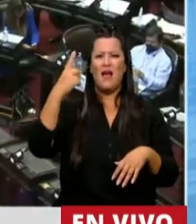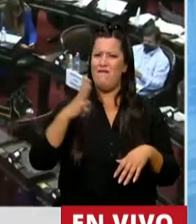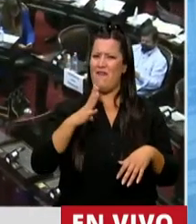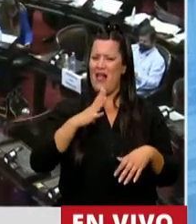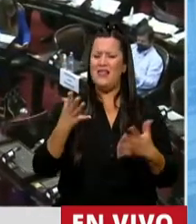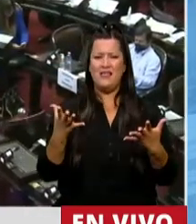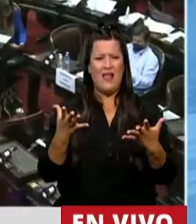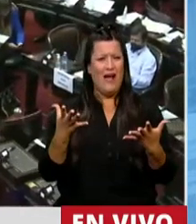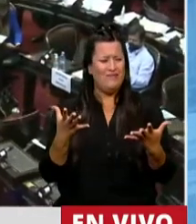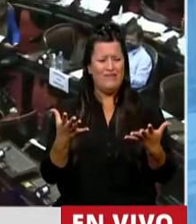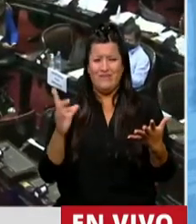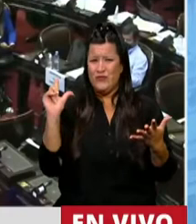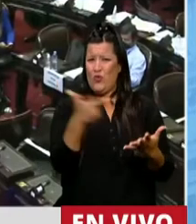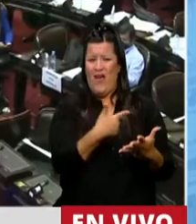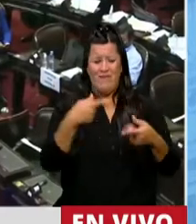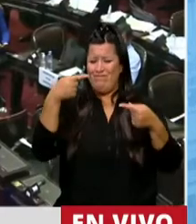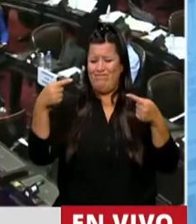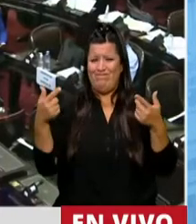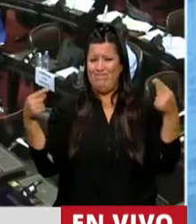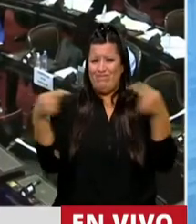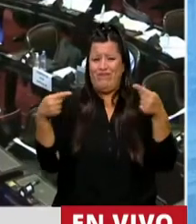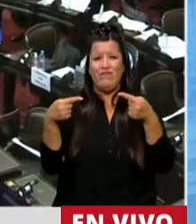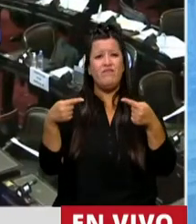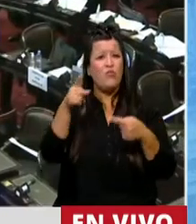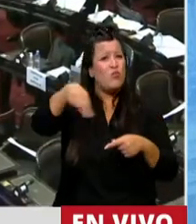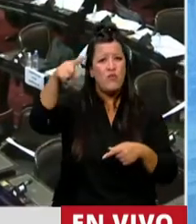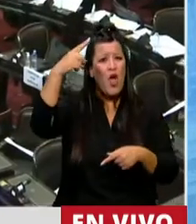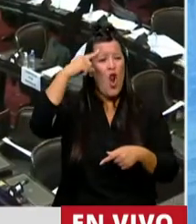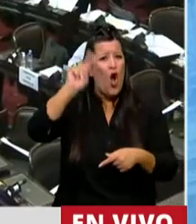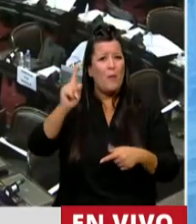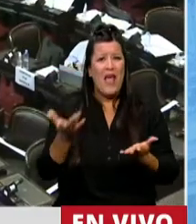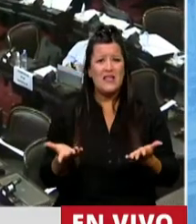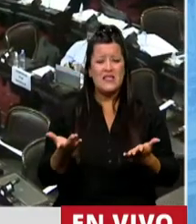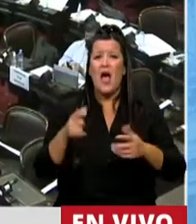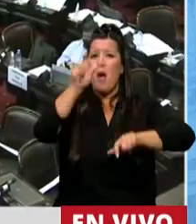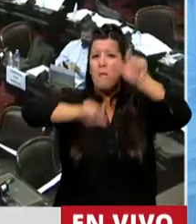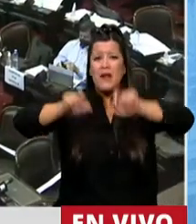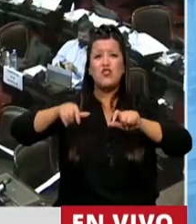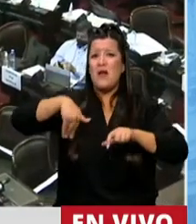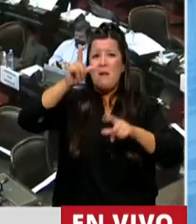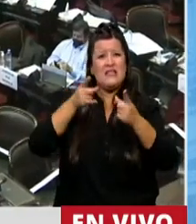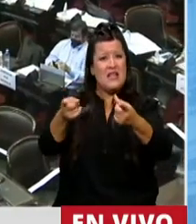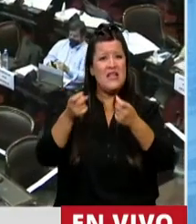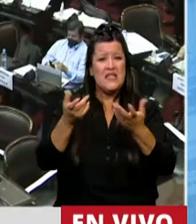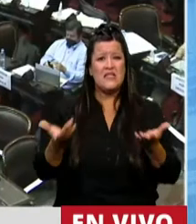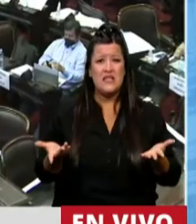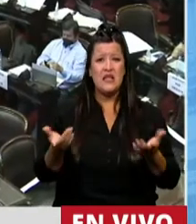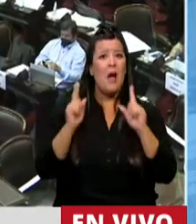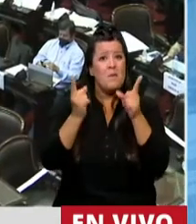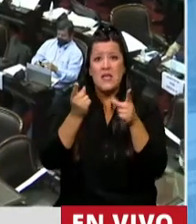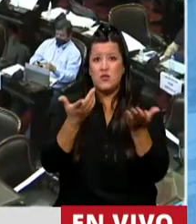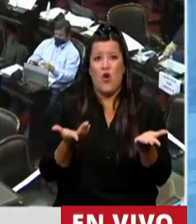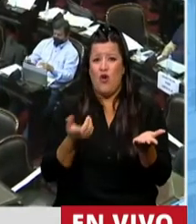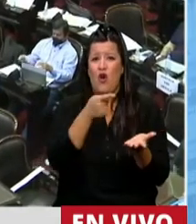una falta, sin lugar a duda, de tomar en cuenta a quienes más necesitan el